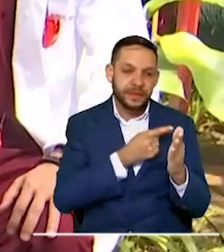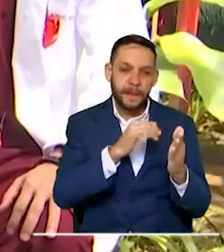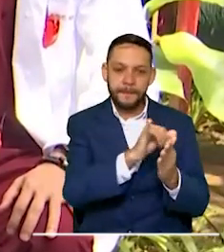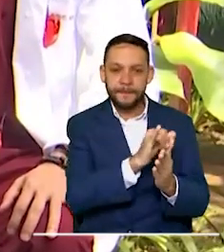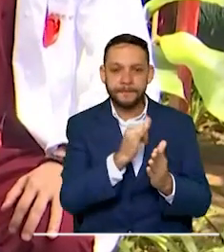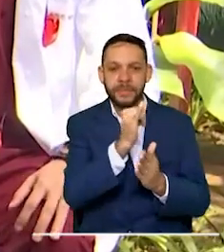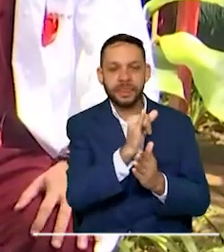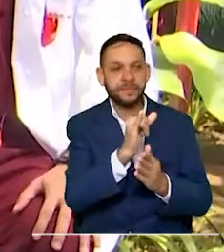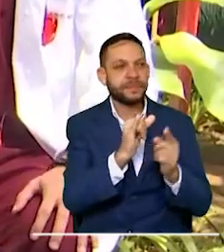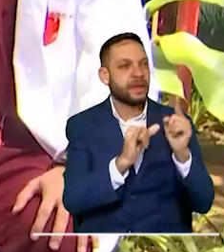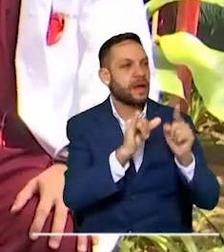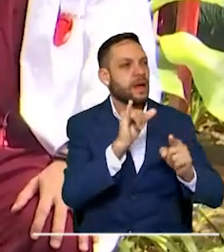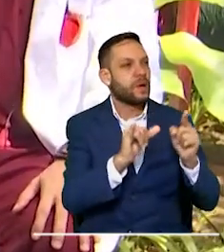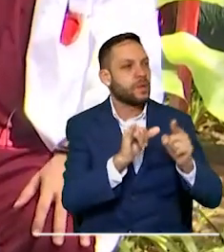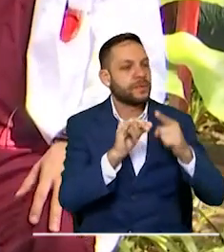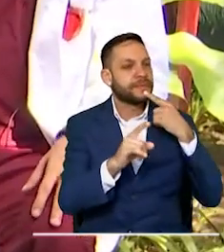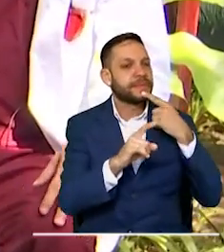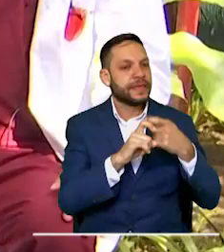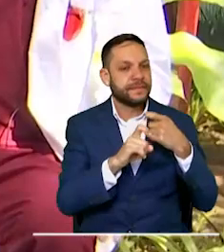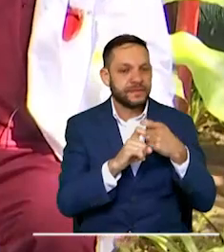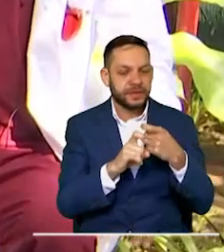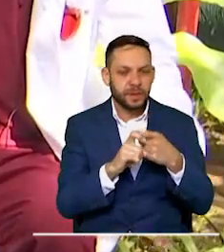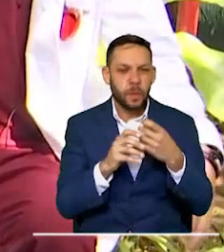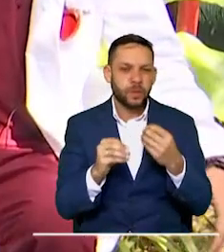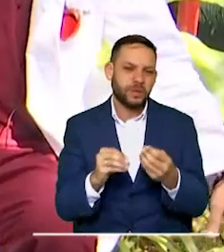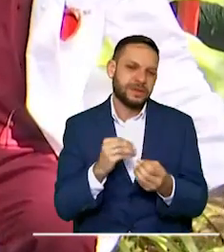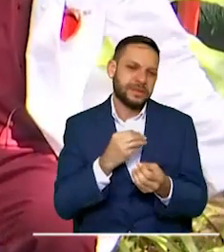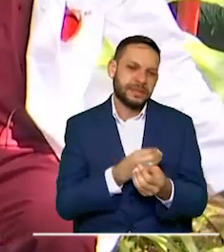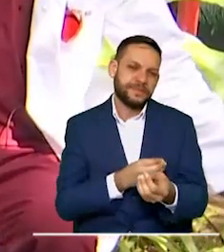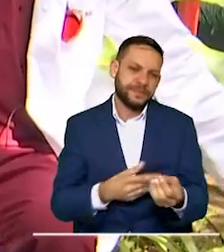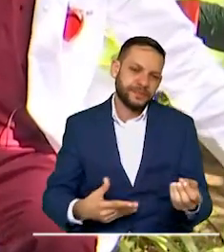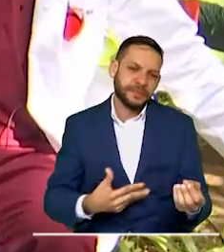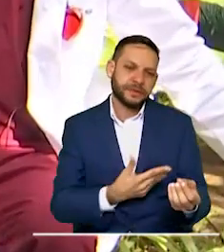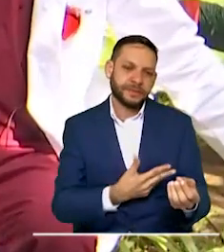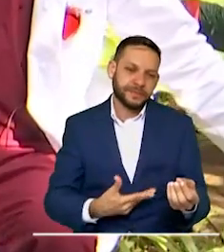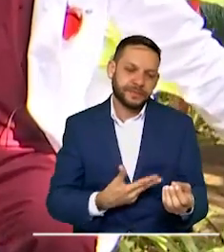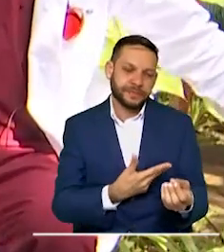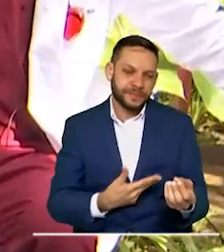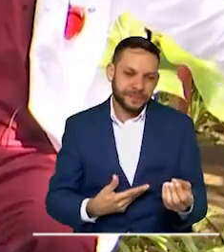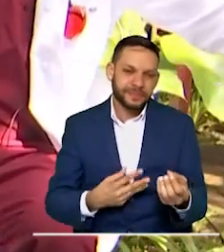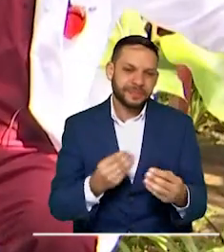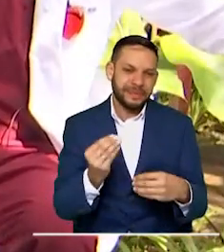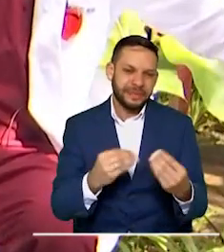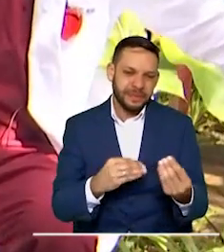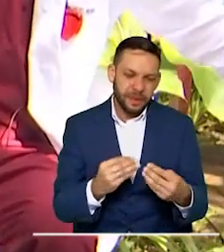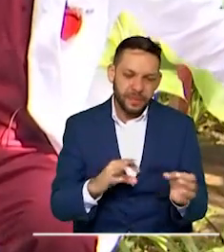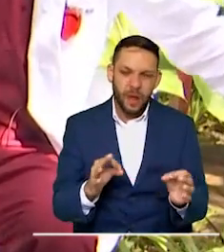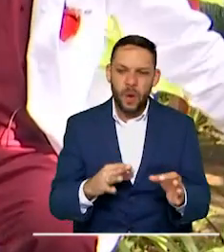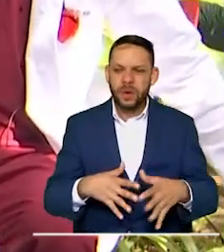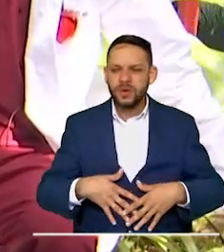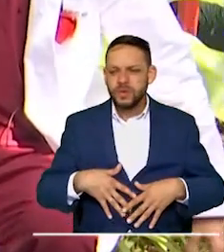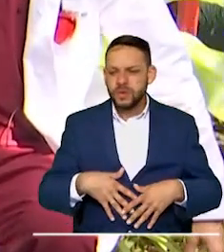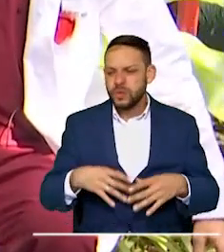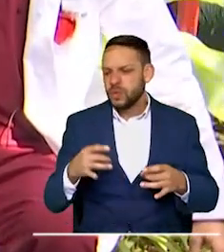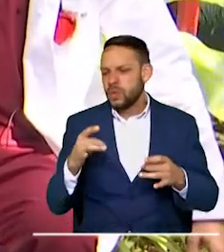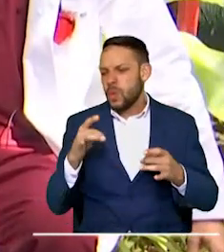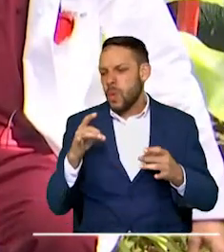grandes complicaciones con problemas de sangrado, de descontrol, con problemas de dolor